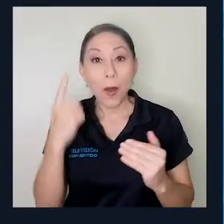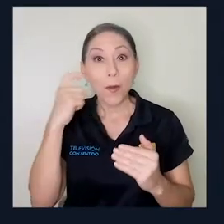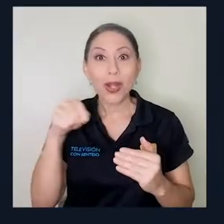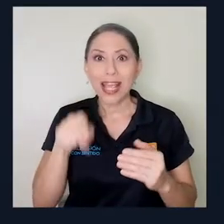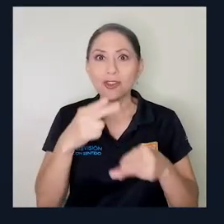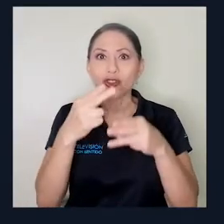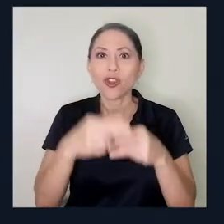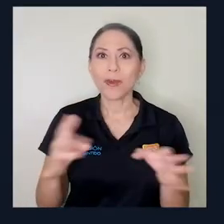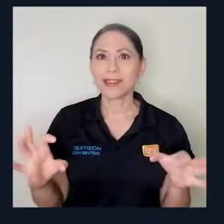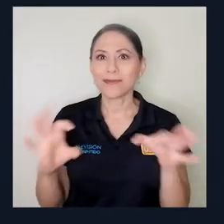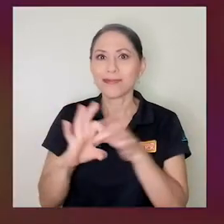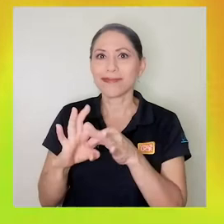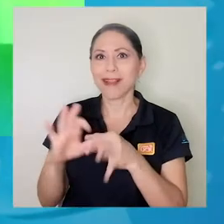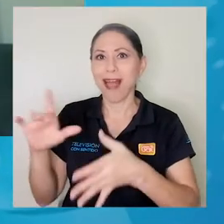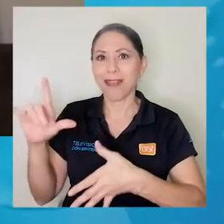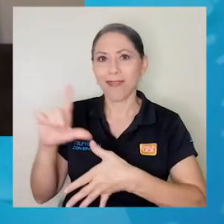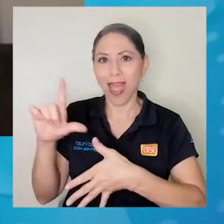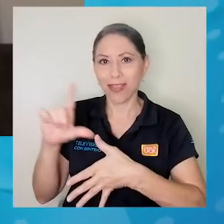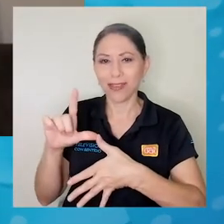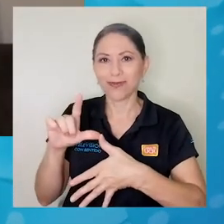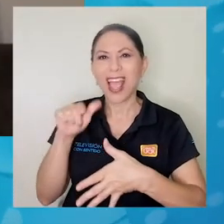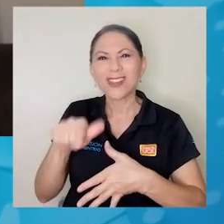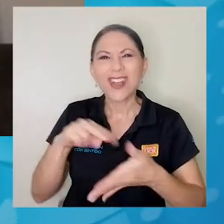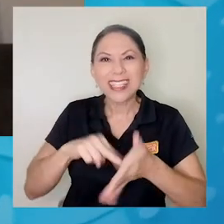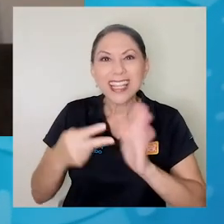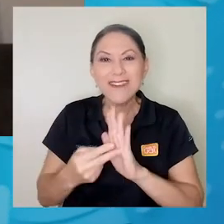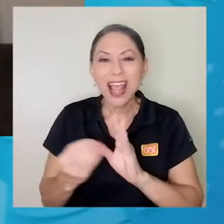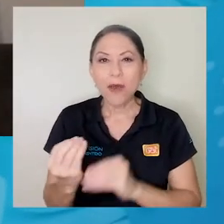y, bueno, a lo que se refiere es a